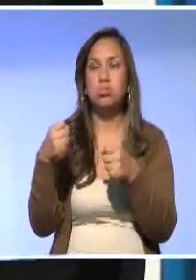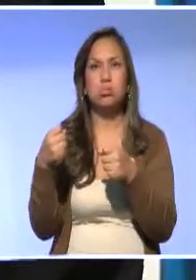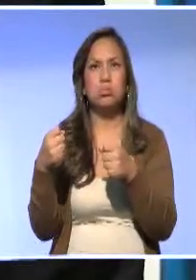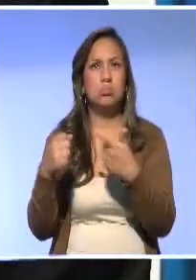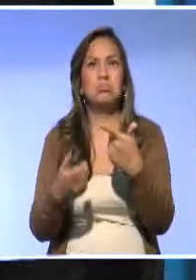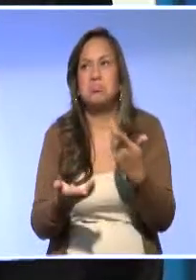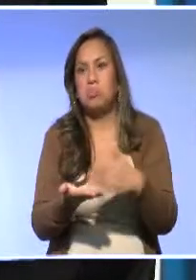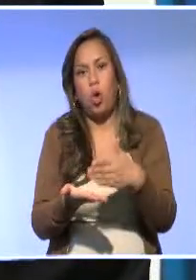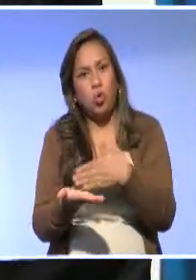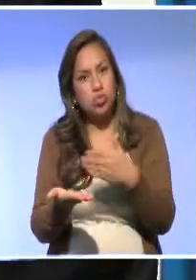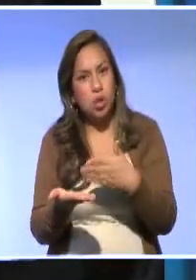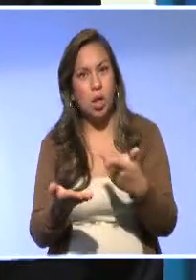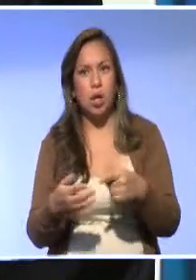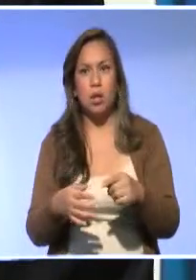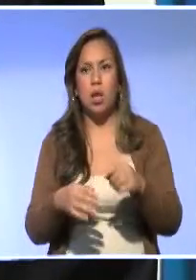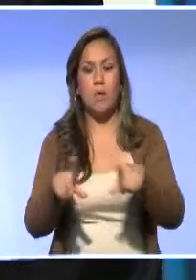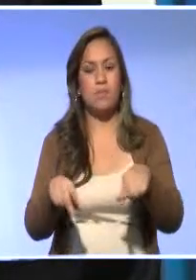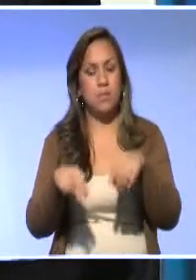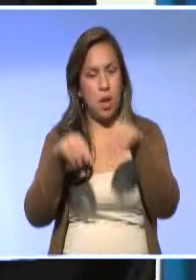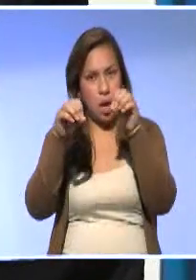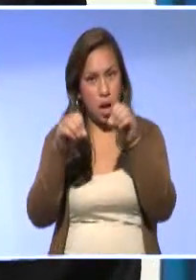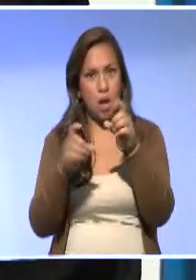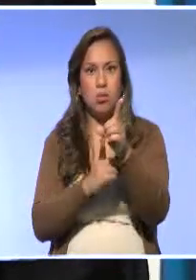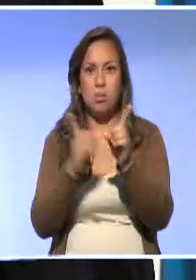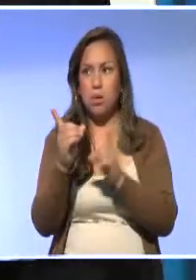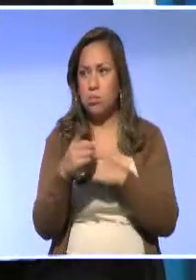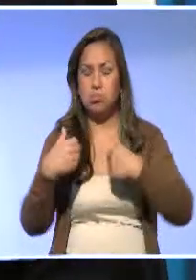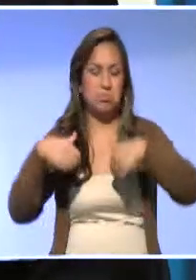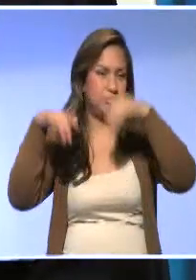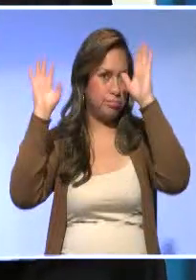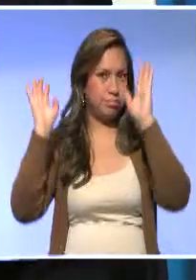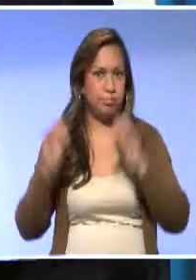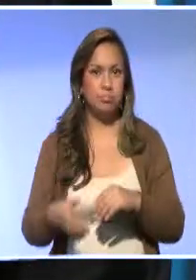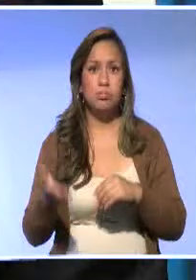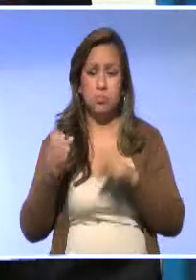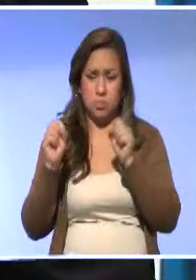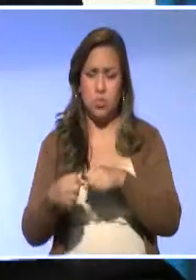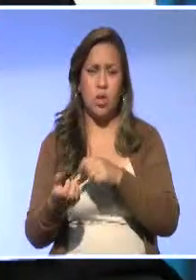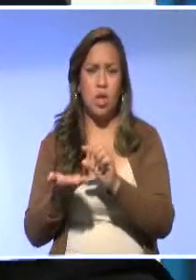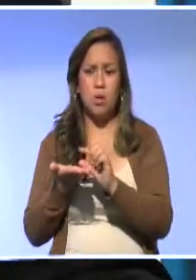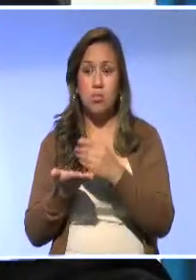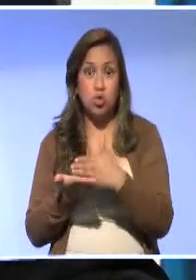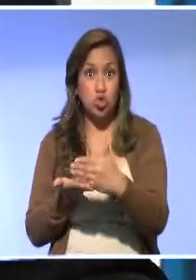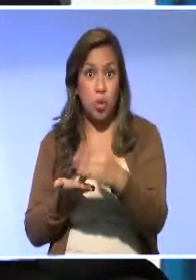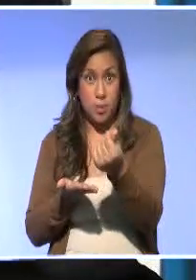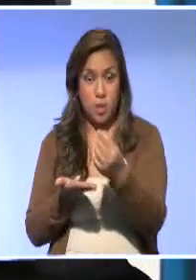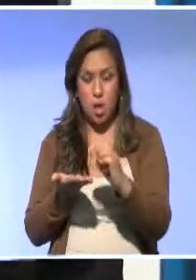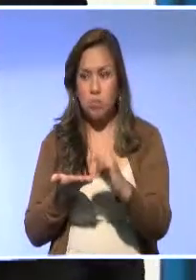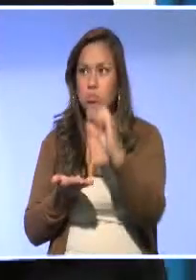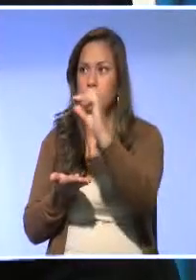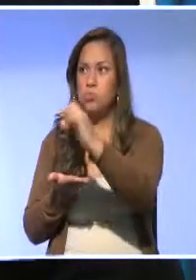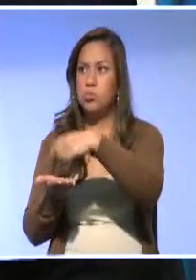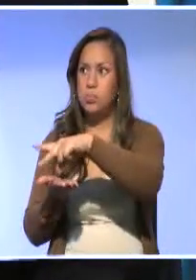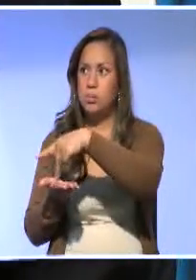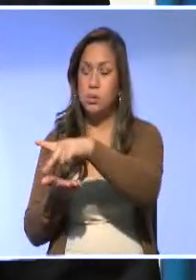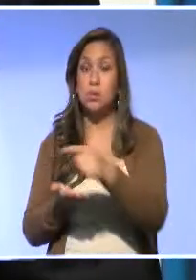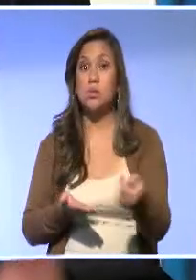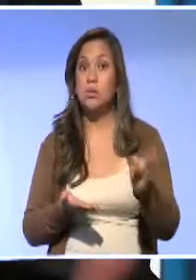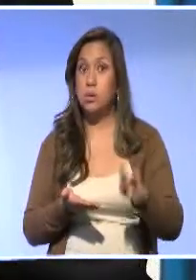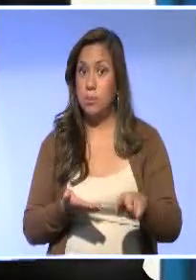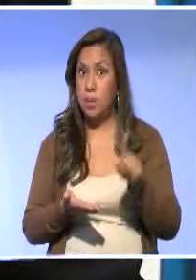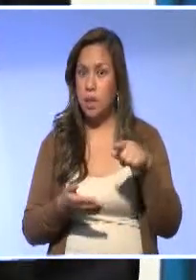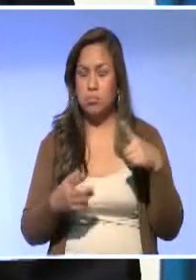de economía cotidiana de economía familiar tener un pequeño porcentaje de ahorro para eventualidades dios no quiera nadie está